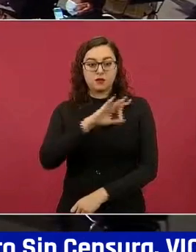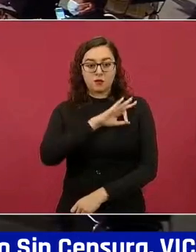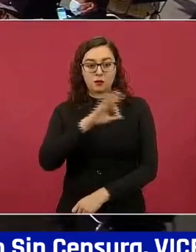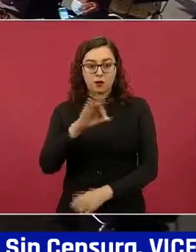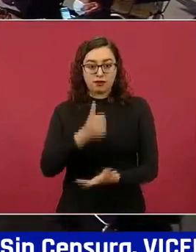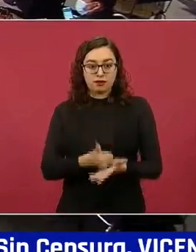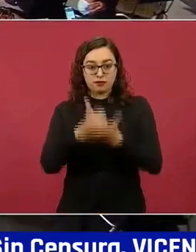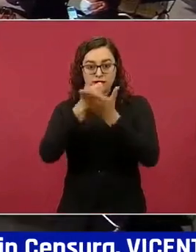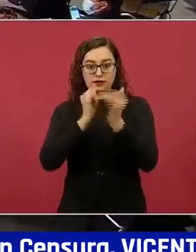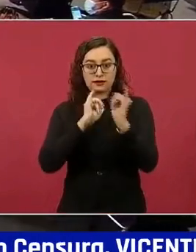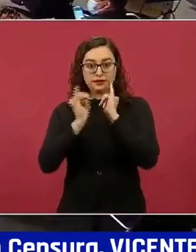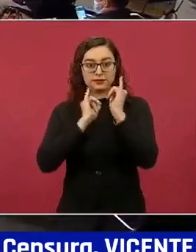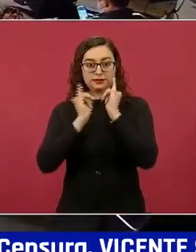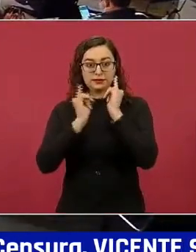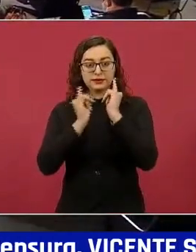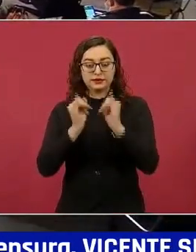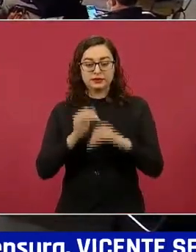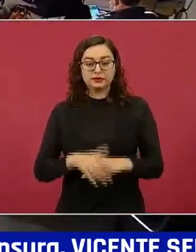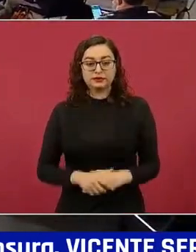Ven, ayuda.